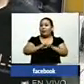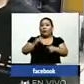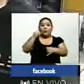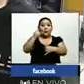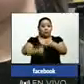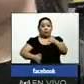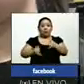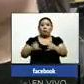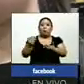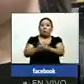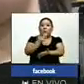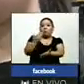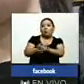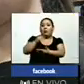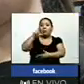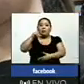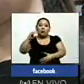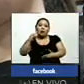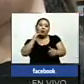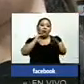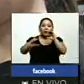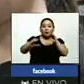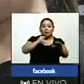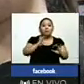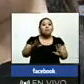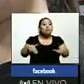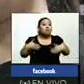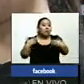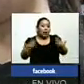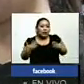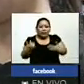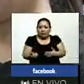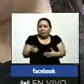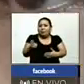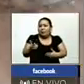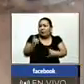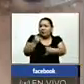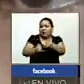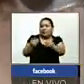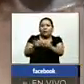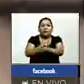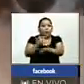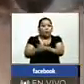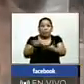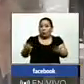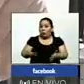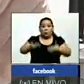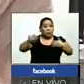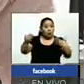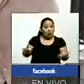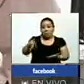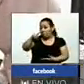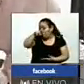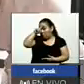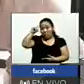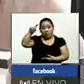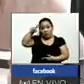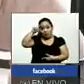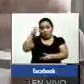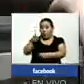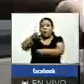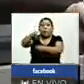año de la licenciatura en comunicaciones y pese a que está por egresar, no ha encontrado una oportunidad de